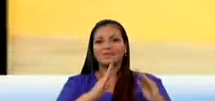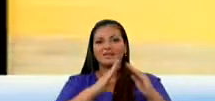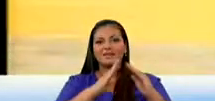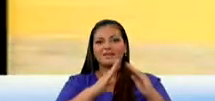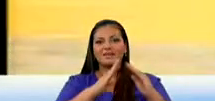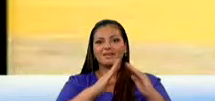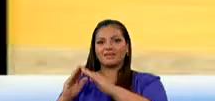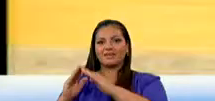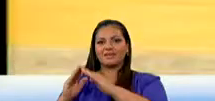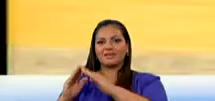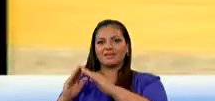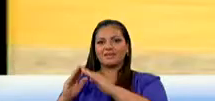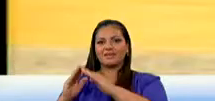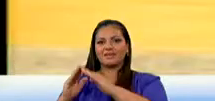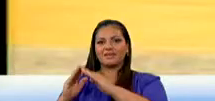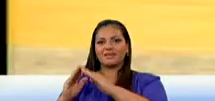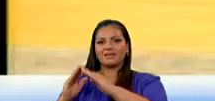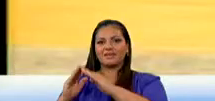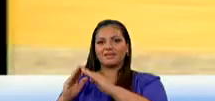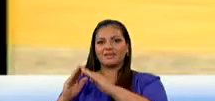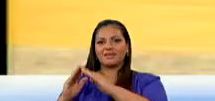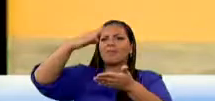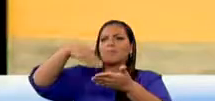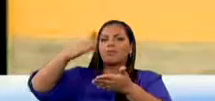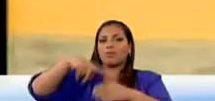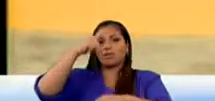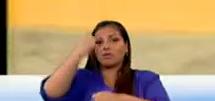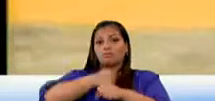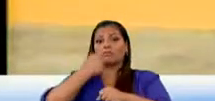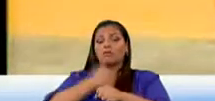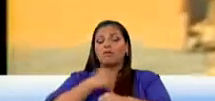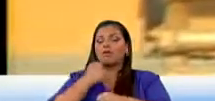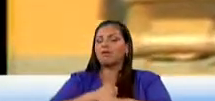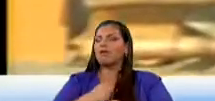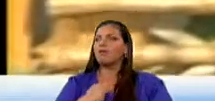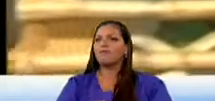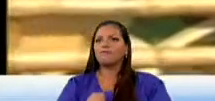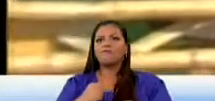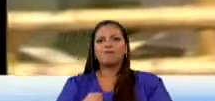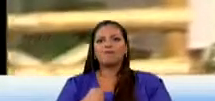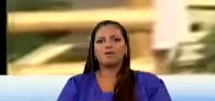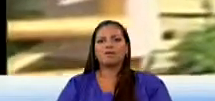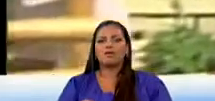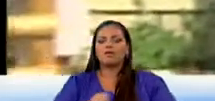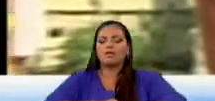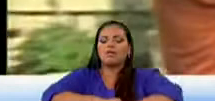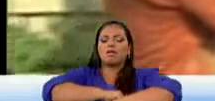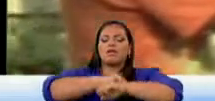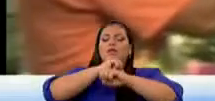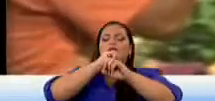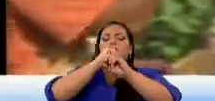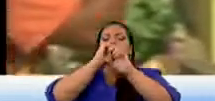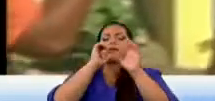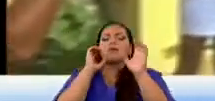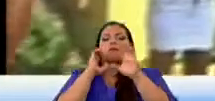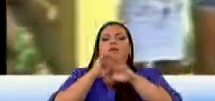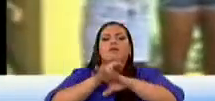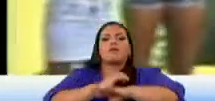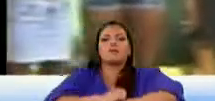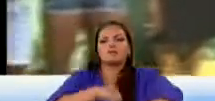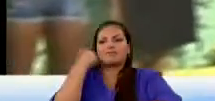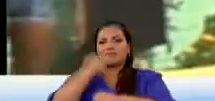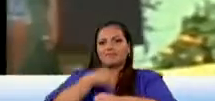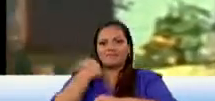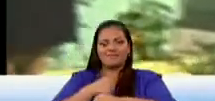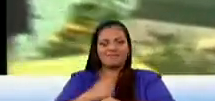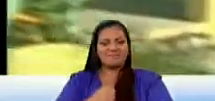nos hemos amanecido, hemos trabajado duro. Hasta la 1, 2 de la mañana. El esfuerzo valió un sacrificio. Entonces, la verdad, nos sentimos todos contentos